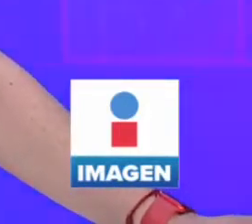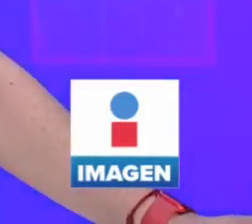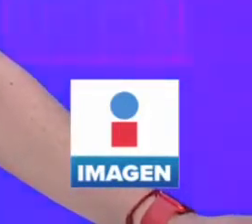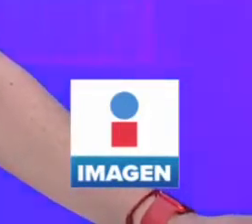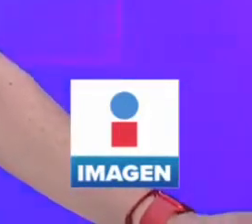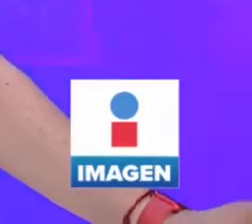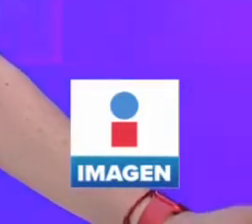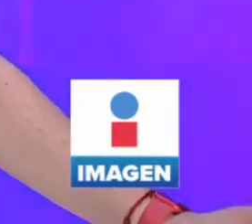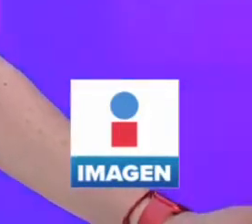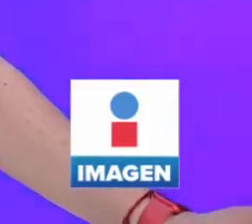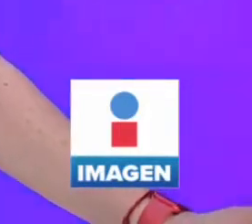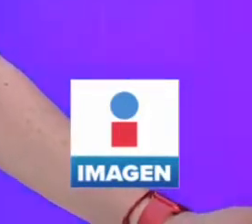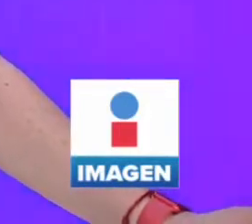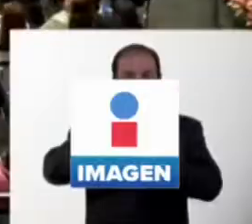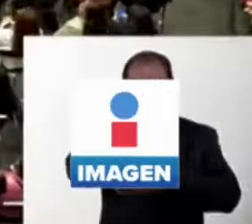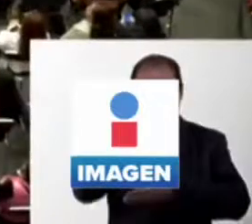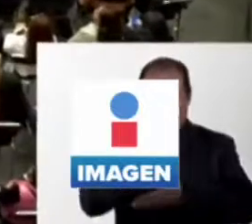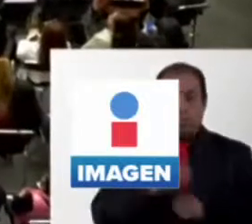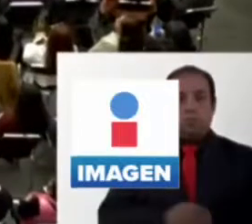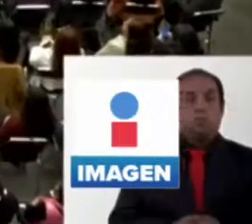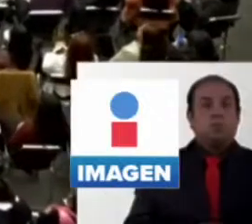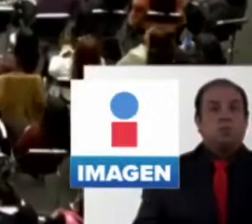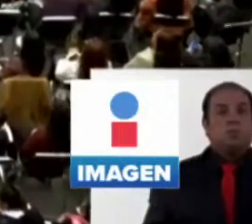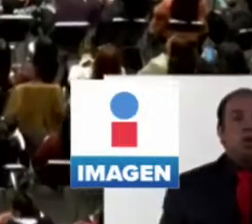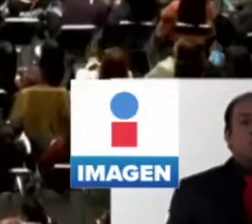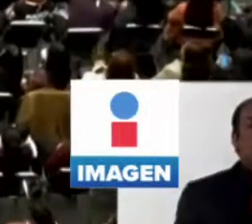avances en esta materia.